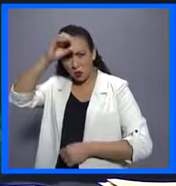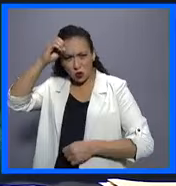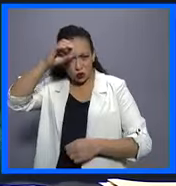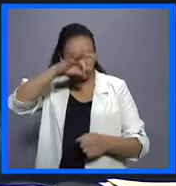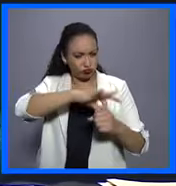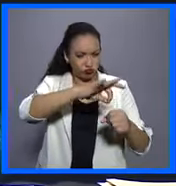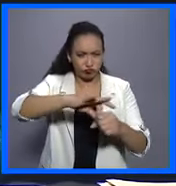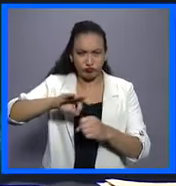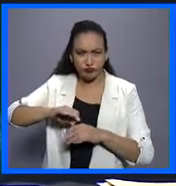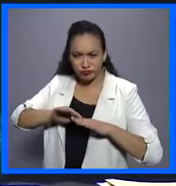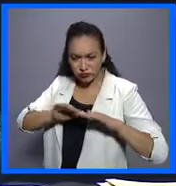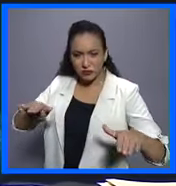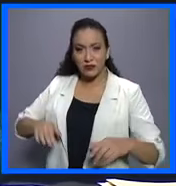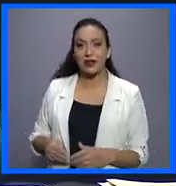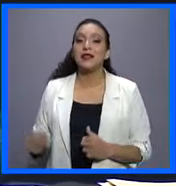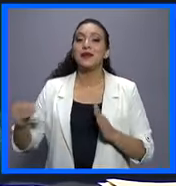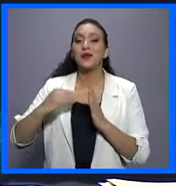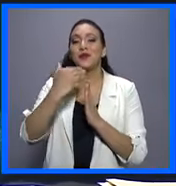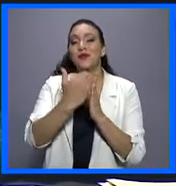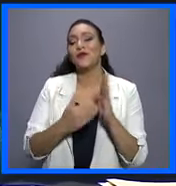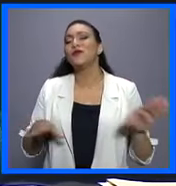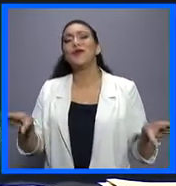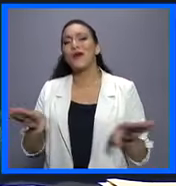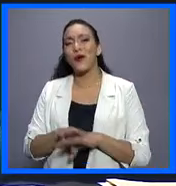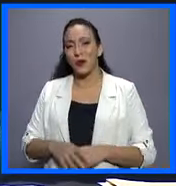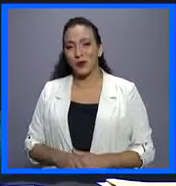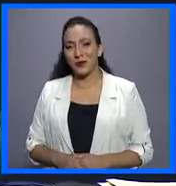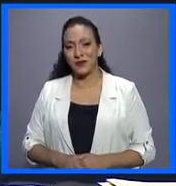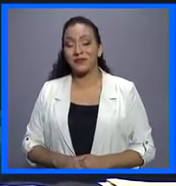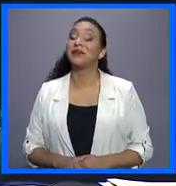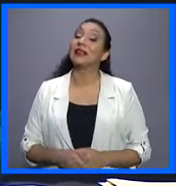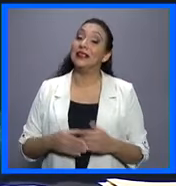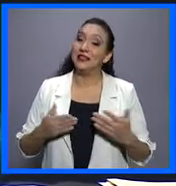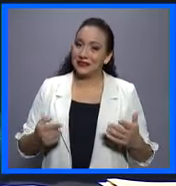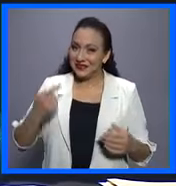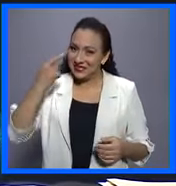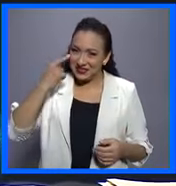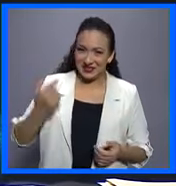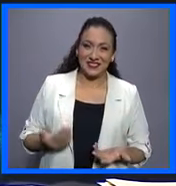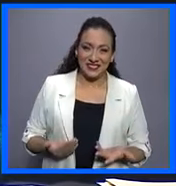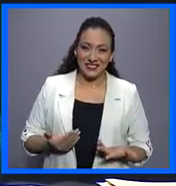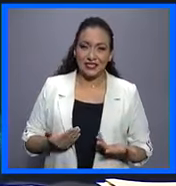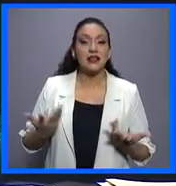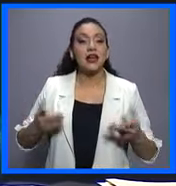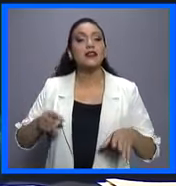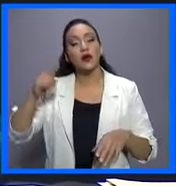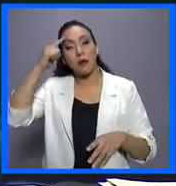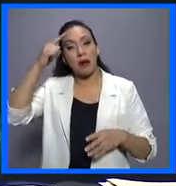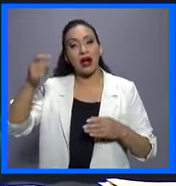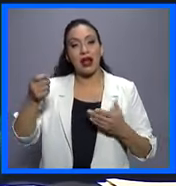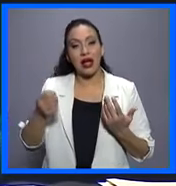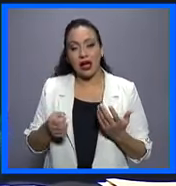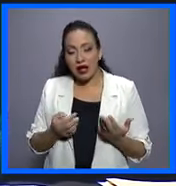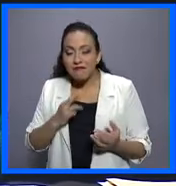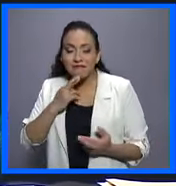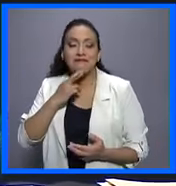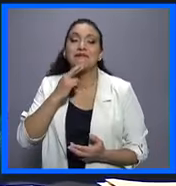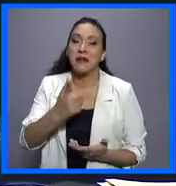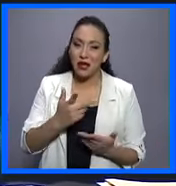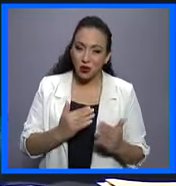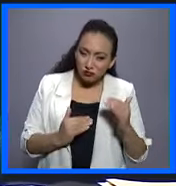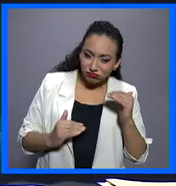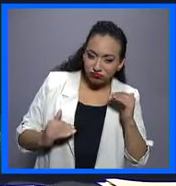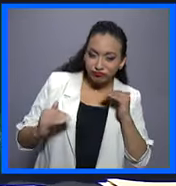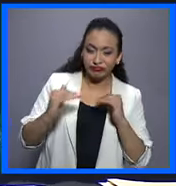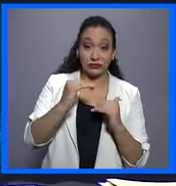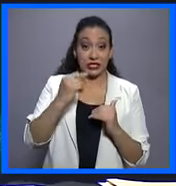Se instituyó como un paradigma, pero además les voy a decir algo, y es algo que